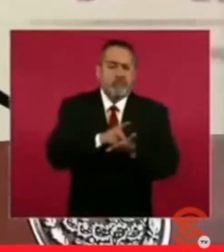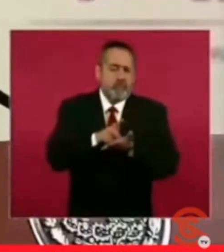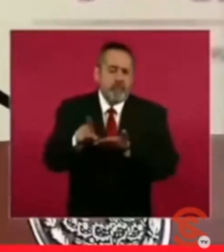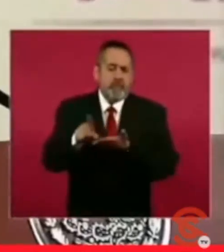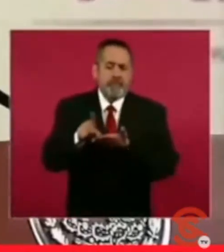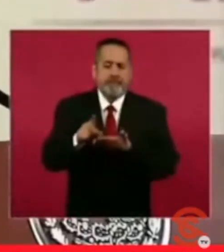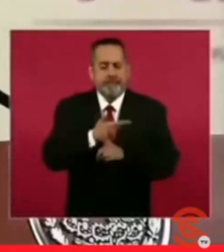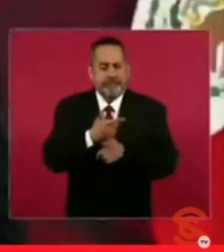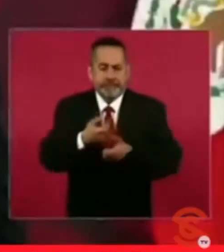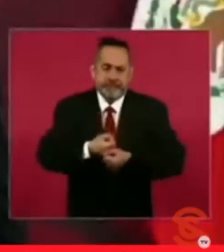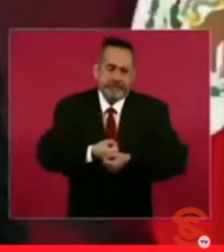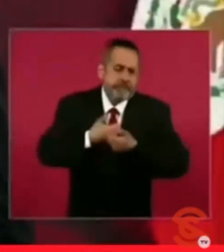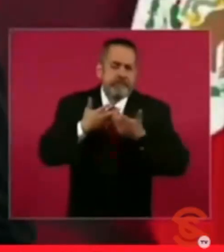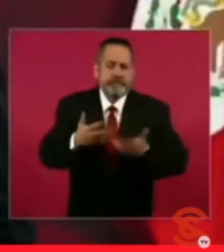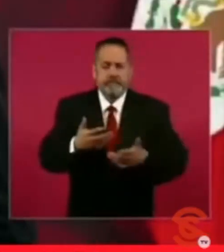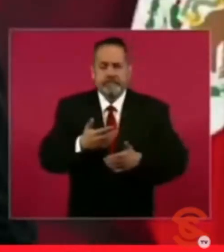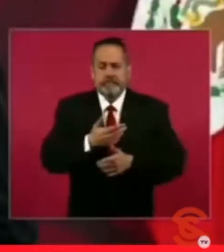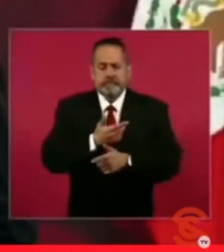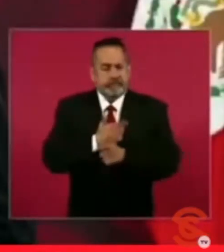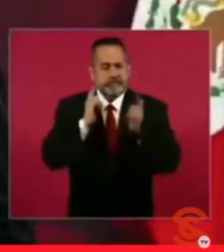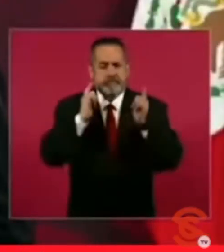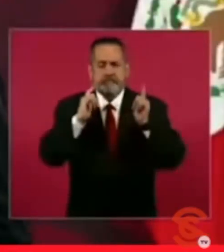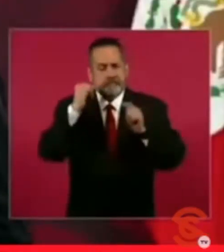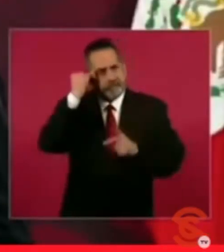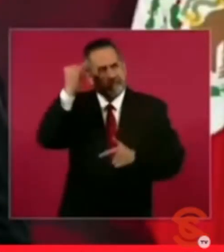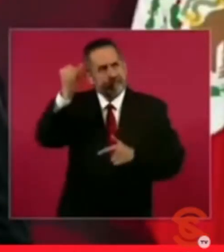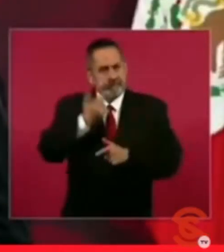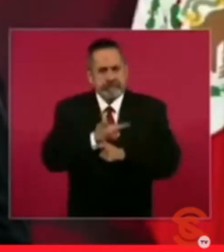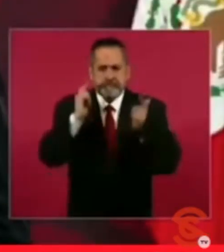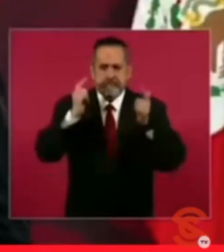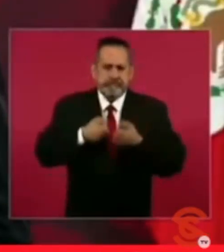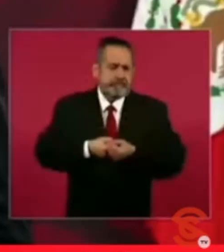a manifestarnos libremente.